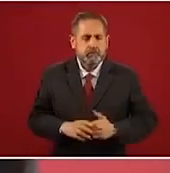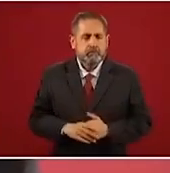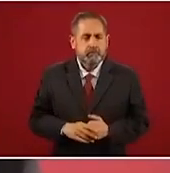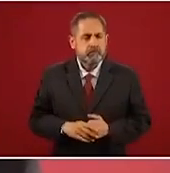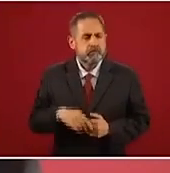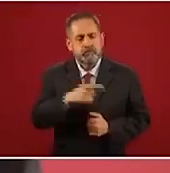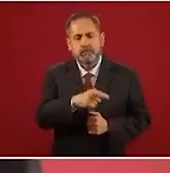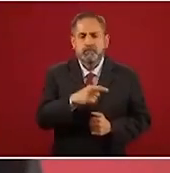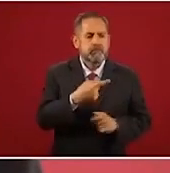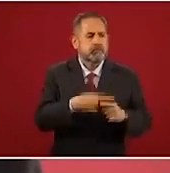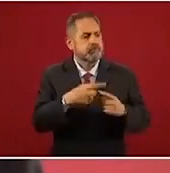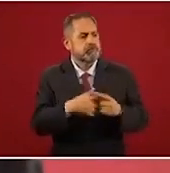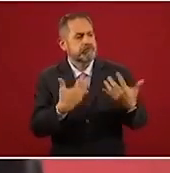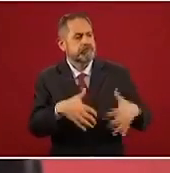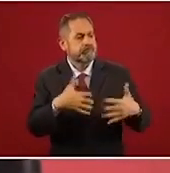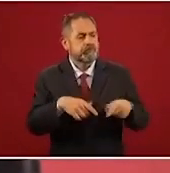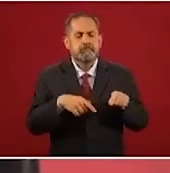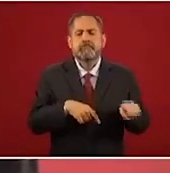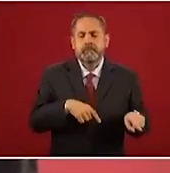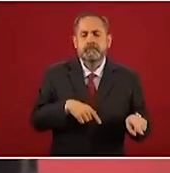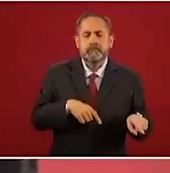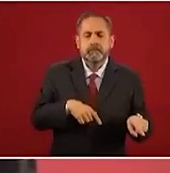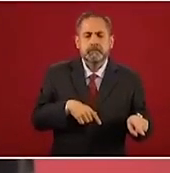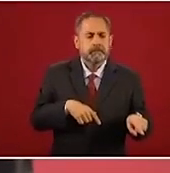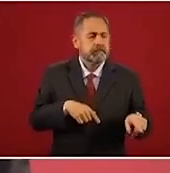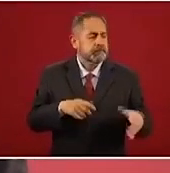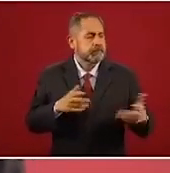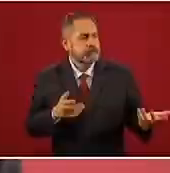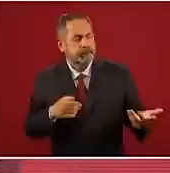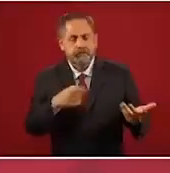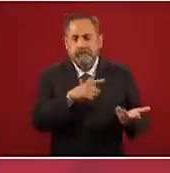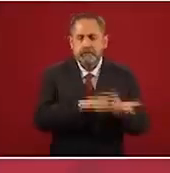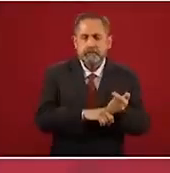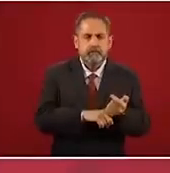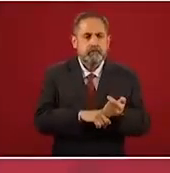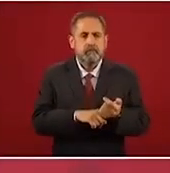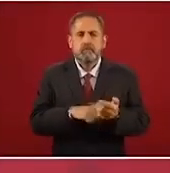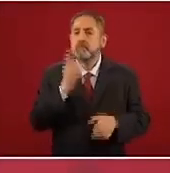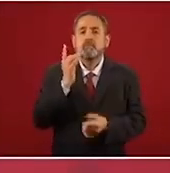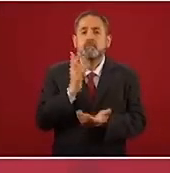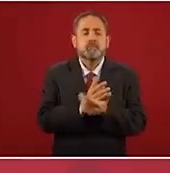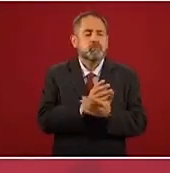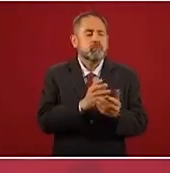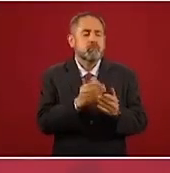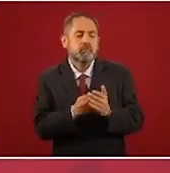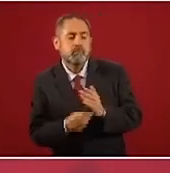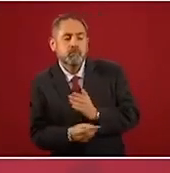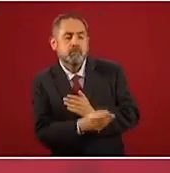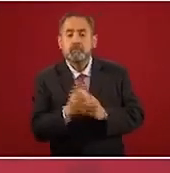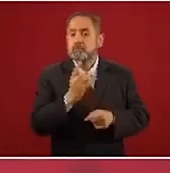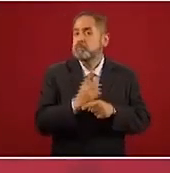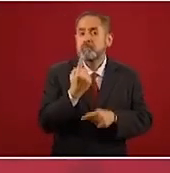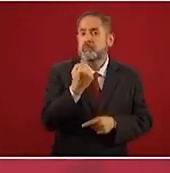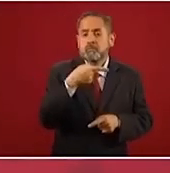a empresas que se encargaban de abastecer en exclusiva de